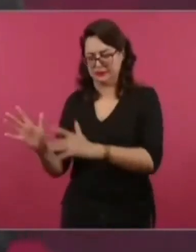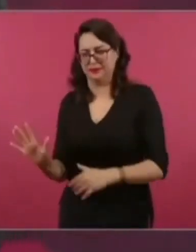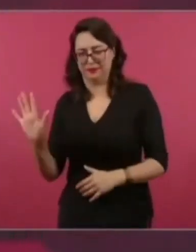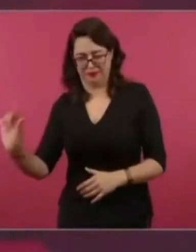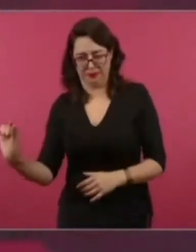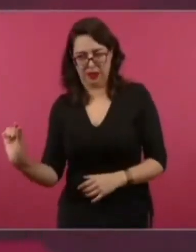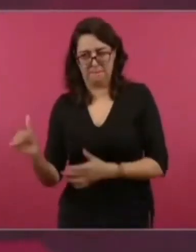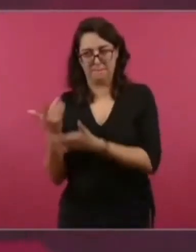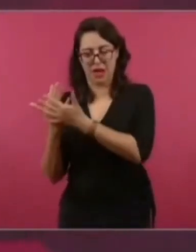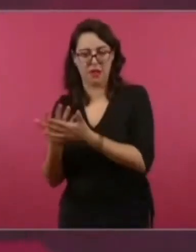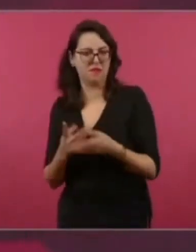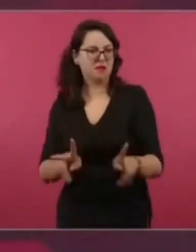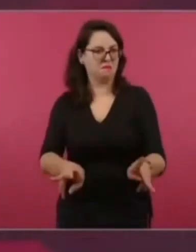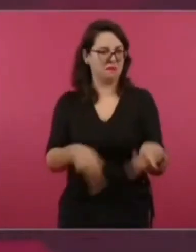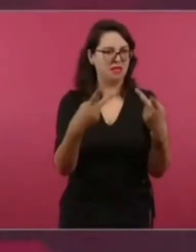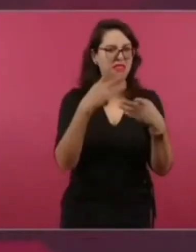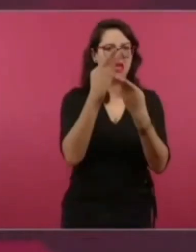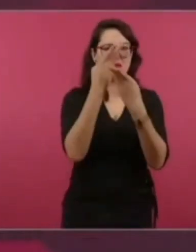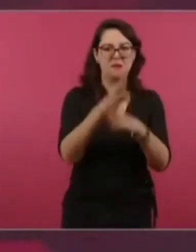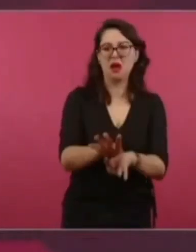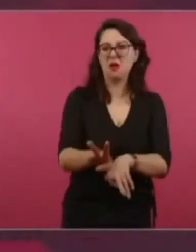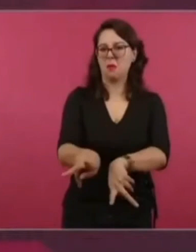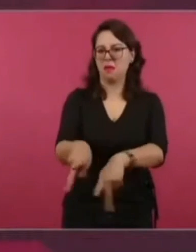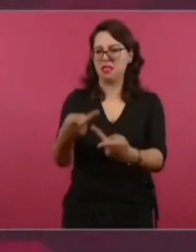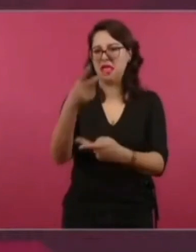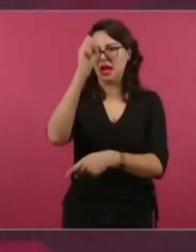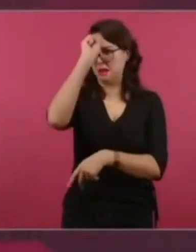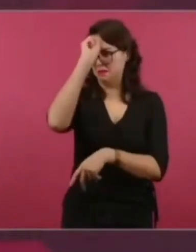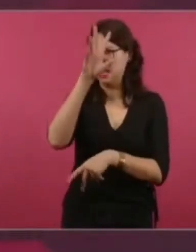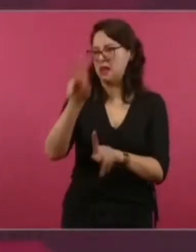las tierras ejidales.